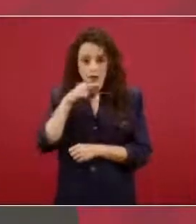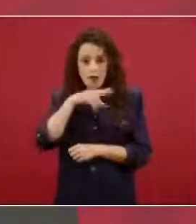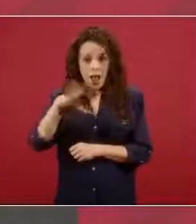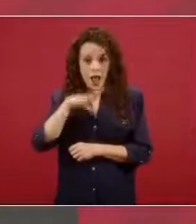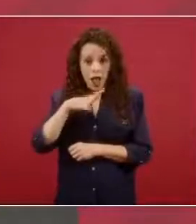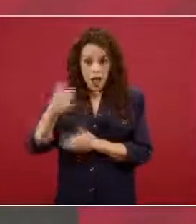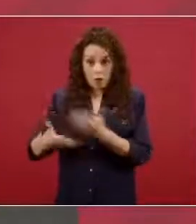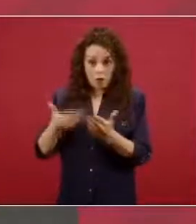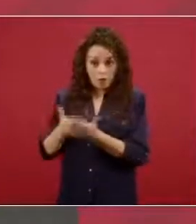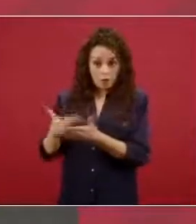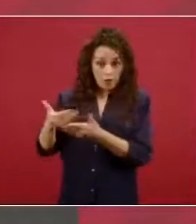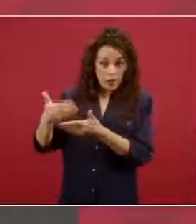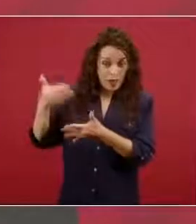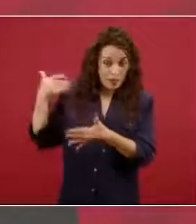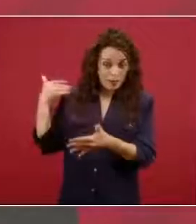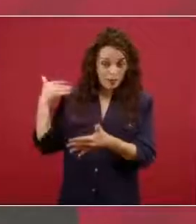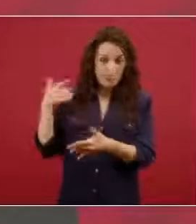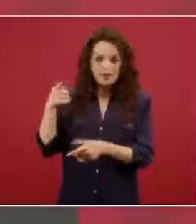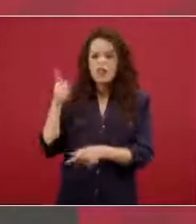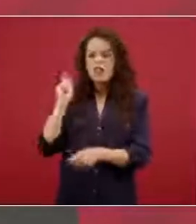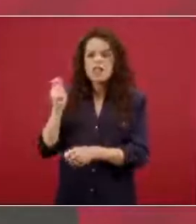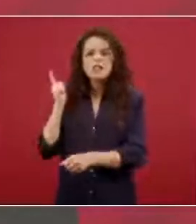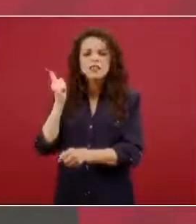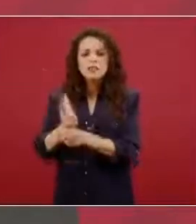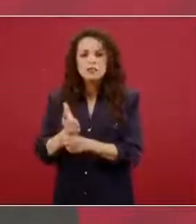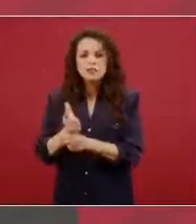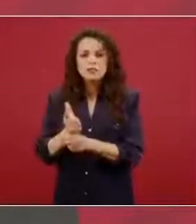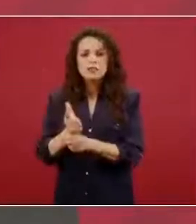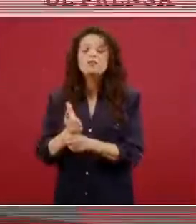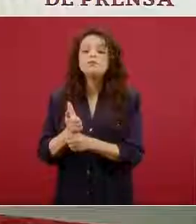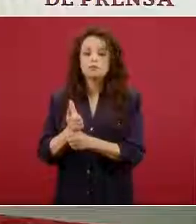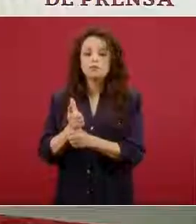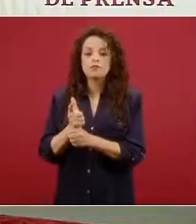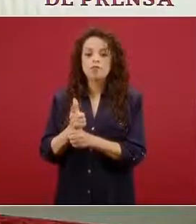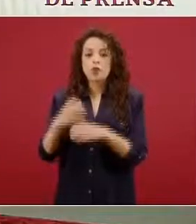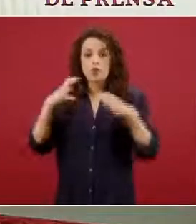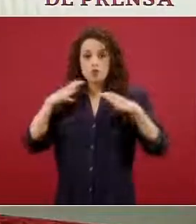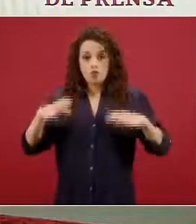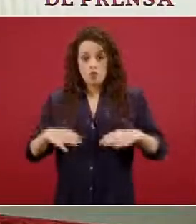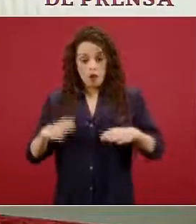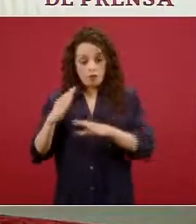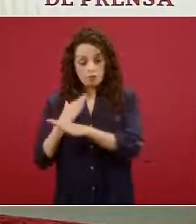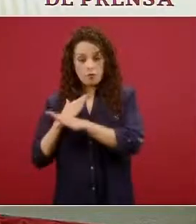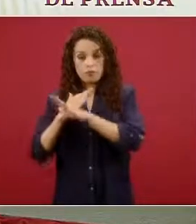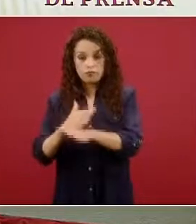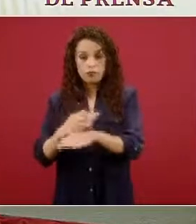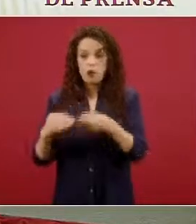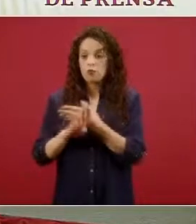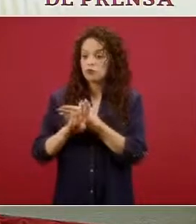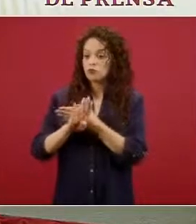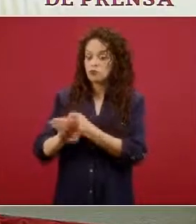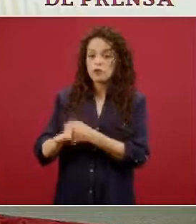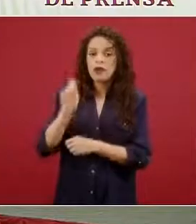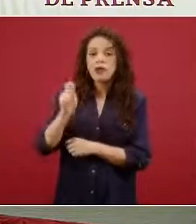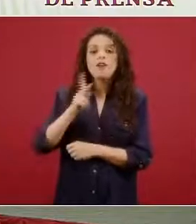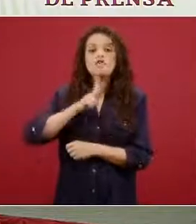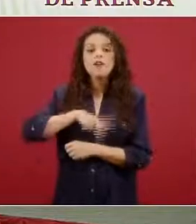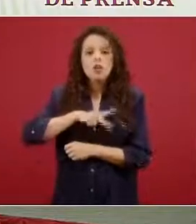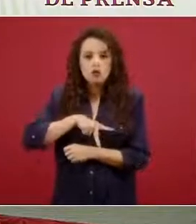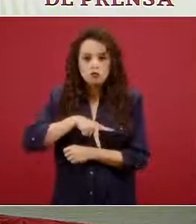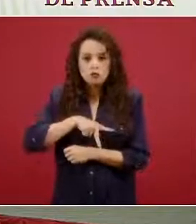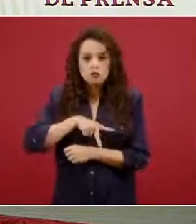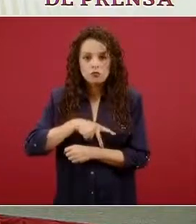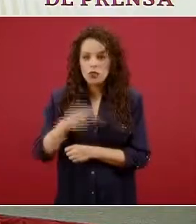han propuesto, lo que detectan es la respuesta inmune del organismo humano ante el virus. ¿Qué tiene